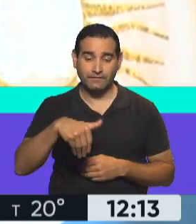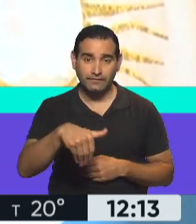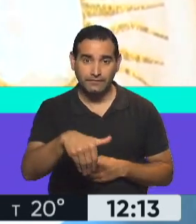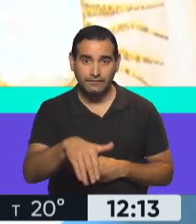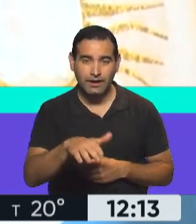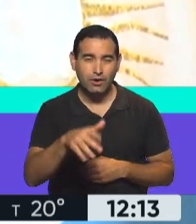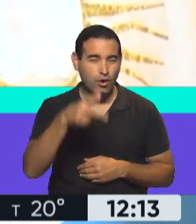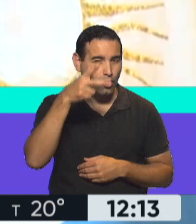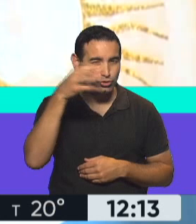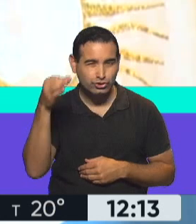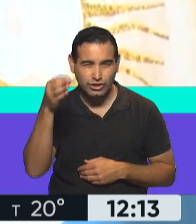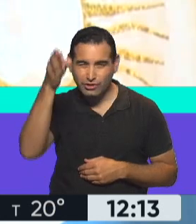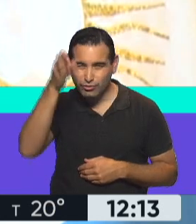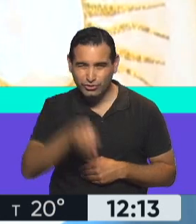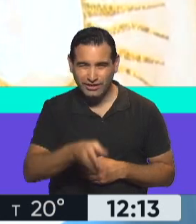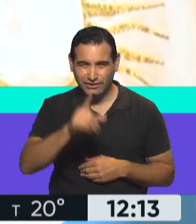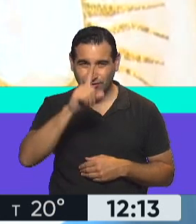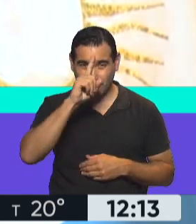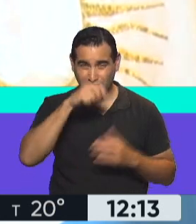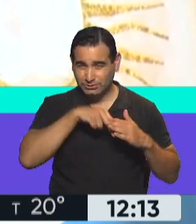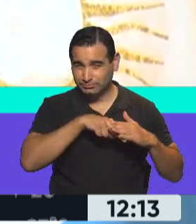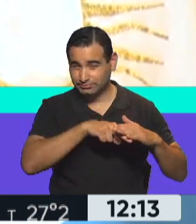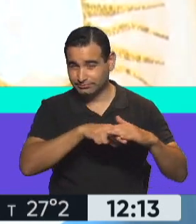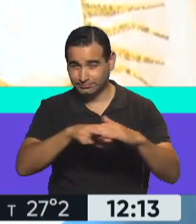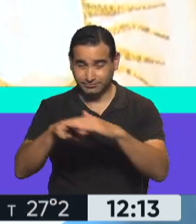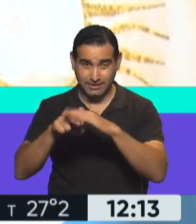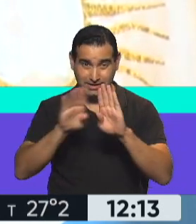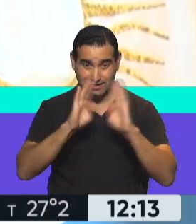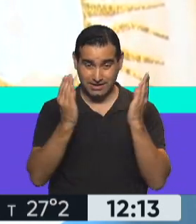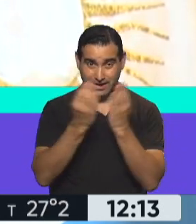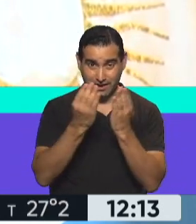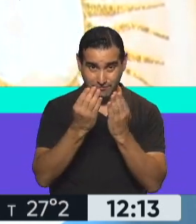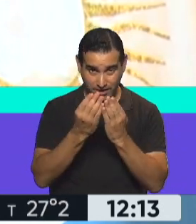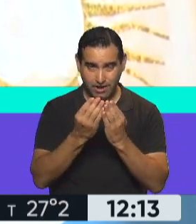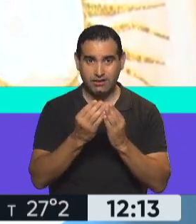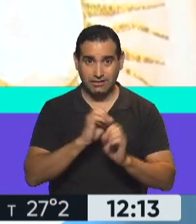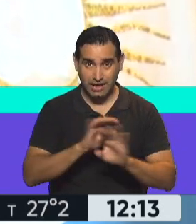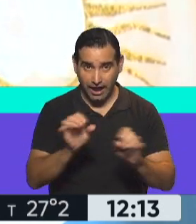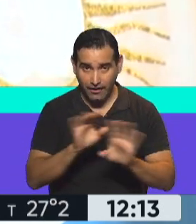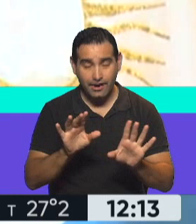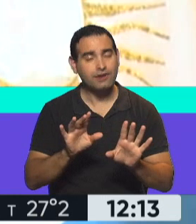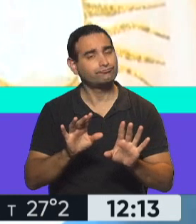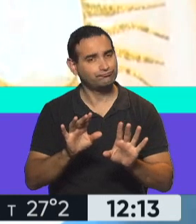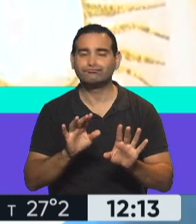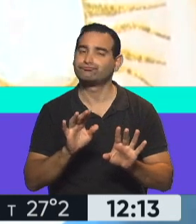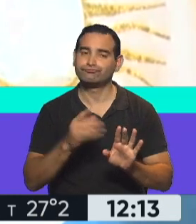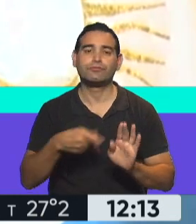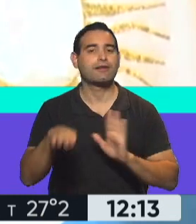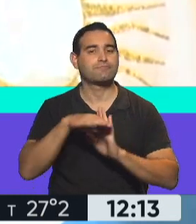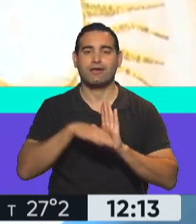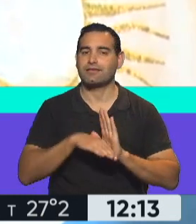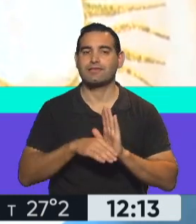al 80% de ocupación de camas críticas, iba a haber nuevas medidas